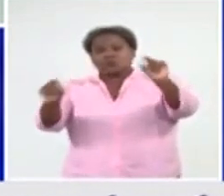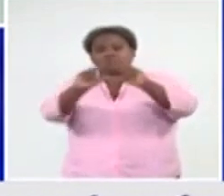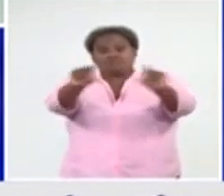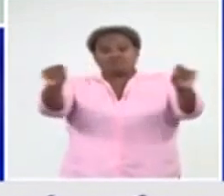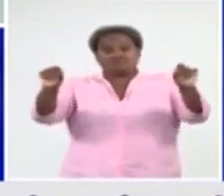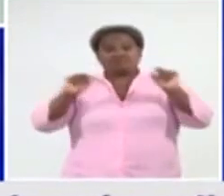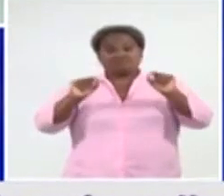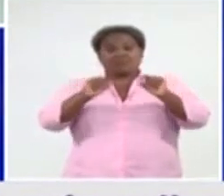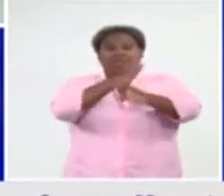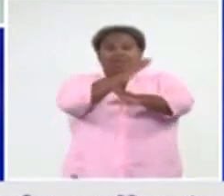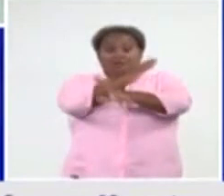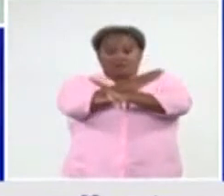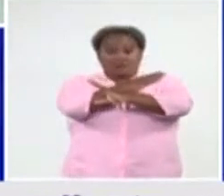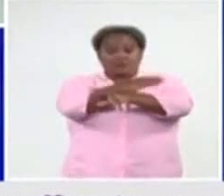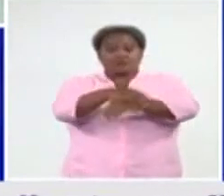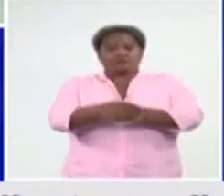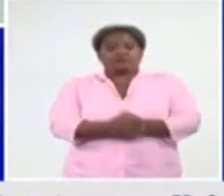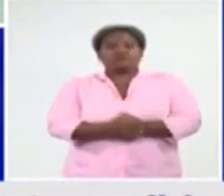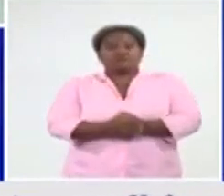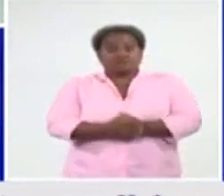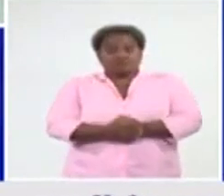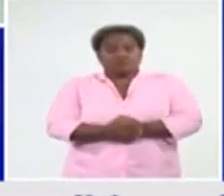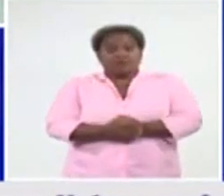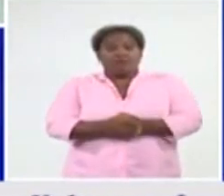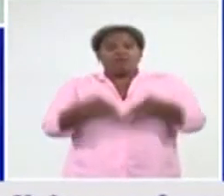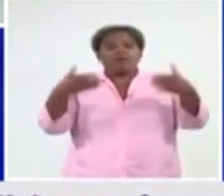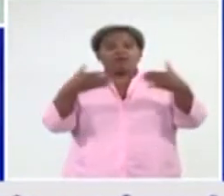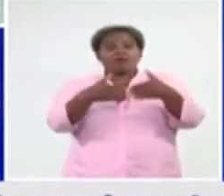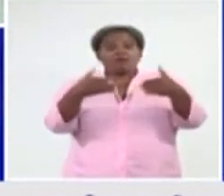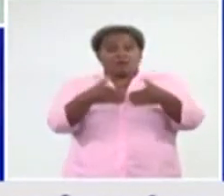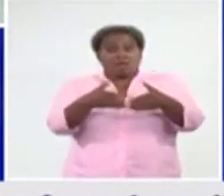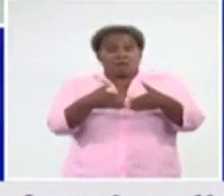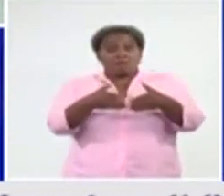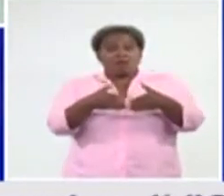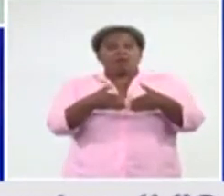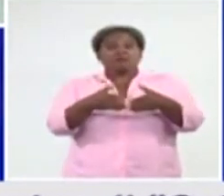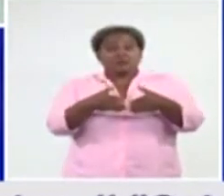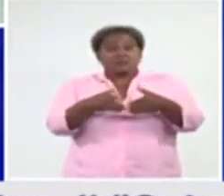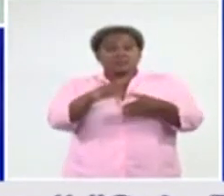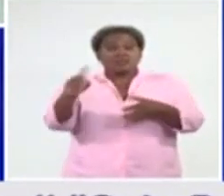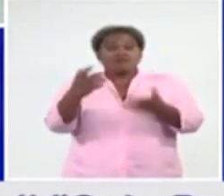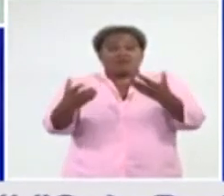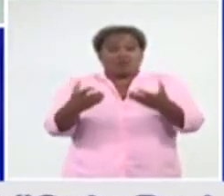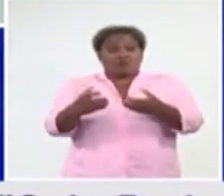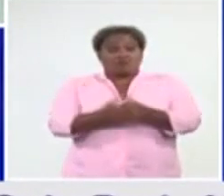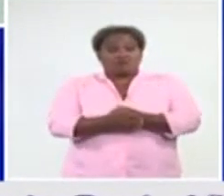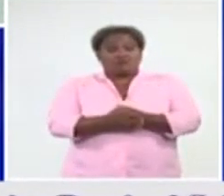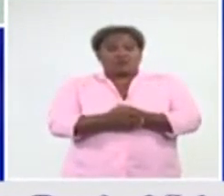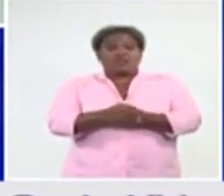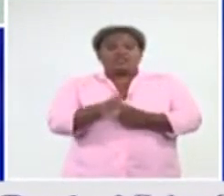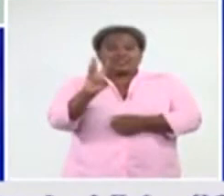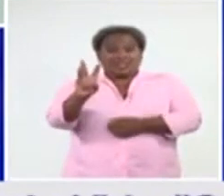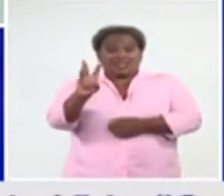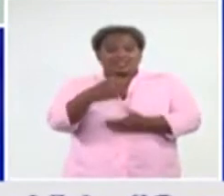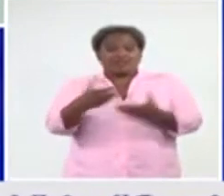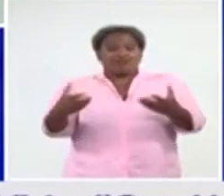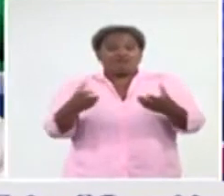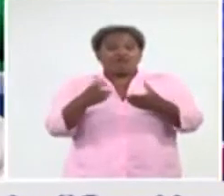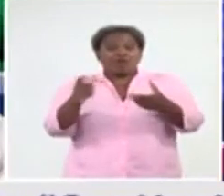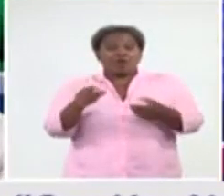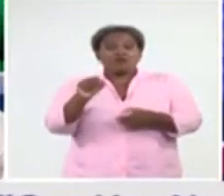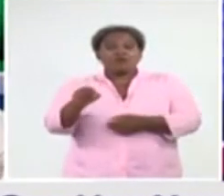abiertos. Granma y Cienfuegos con 3 y Granma con 2, la de menor número de eventos abiertos.